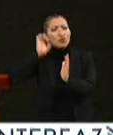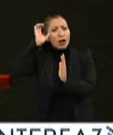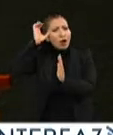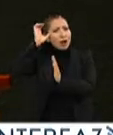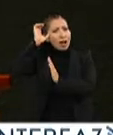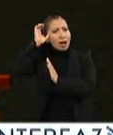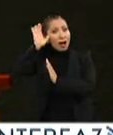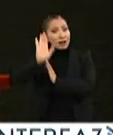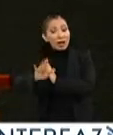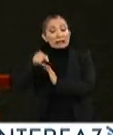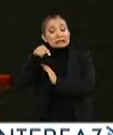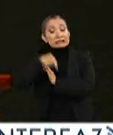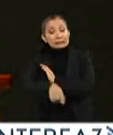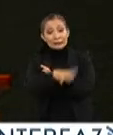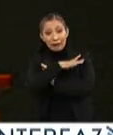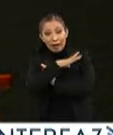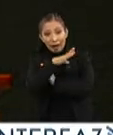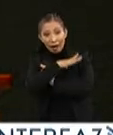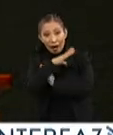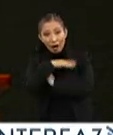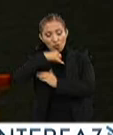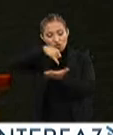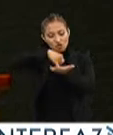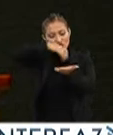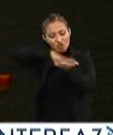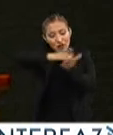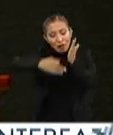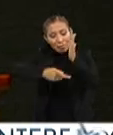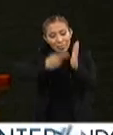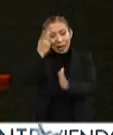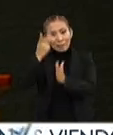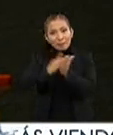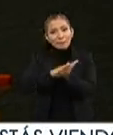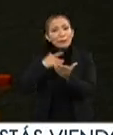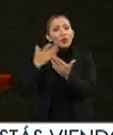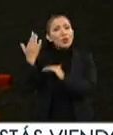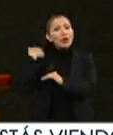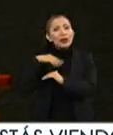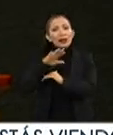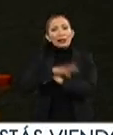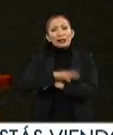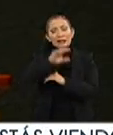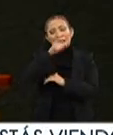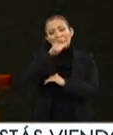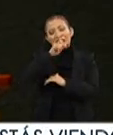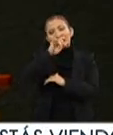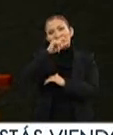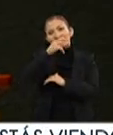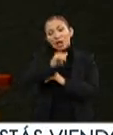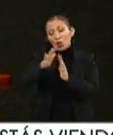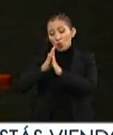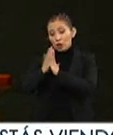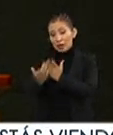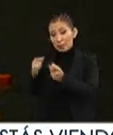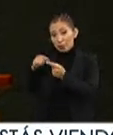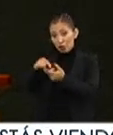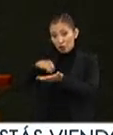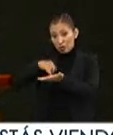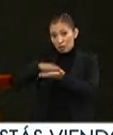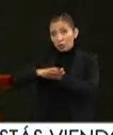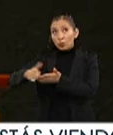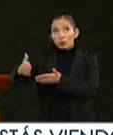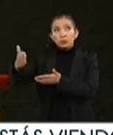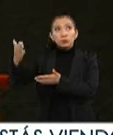coreana, donde se reimprimirá un ejemplar de Chikchi, un libro